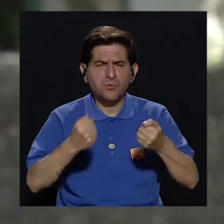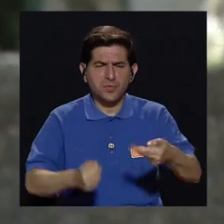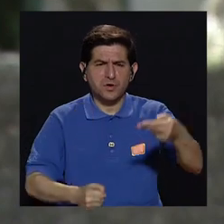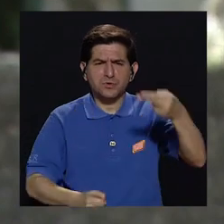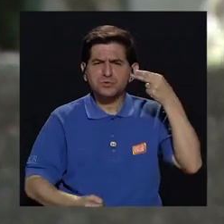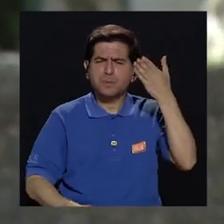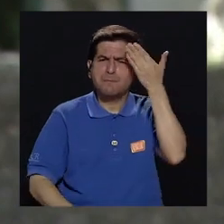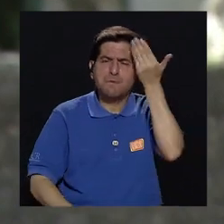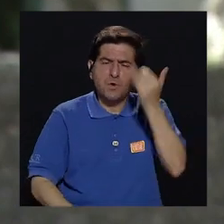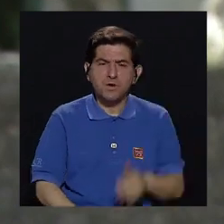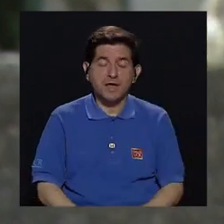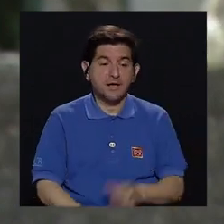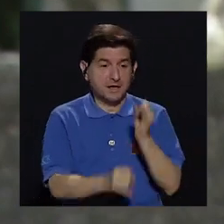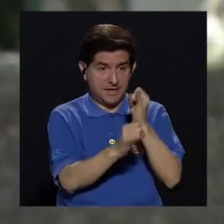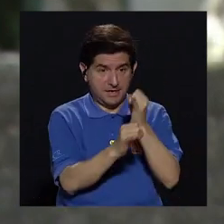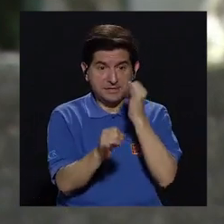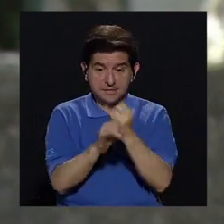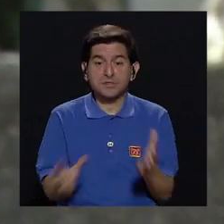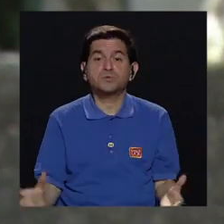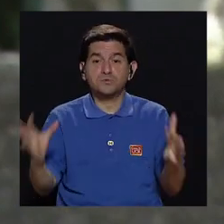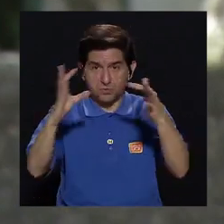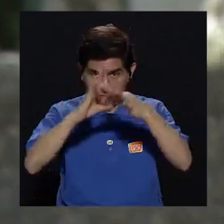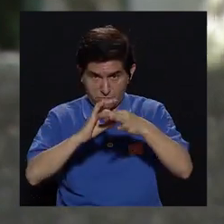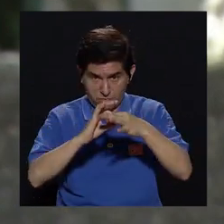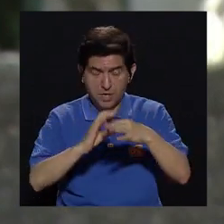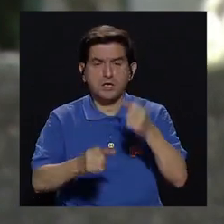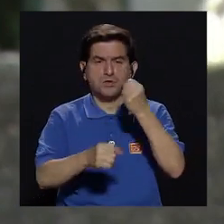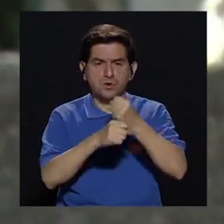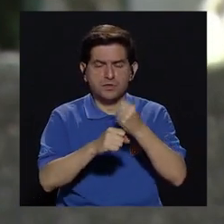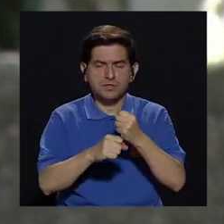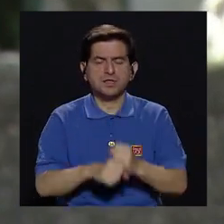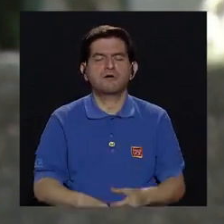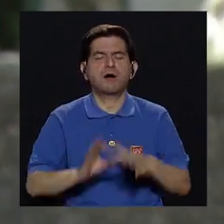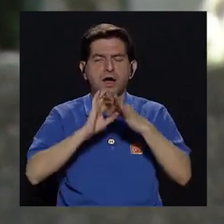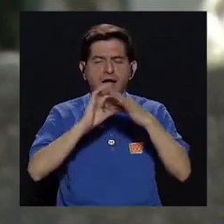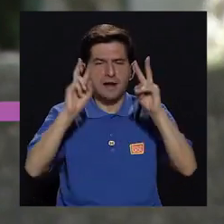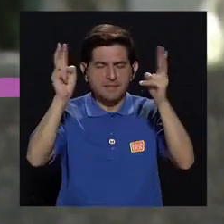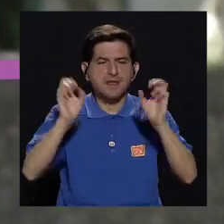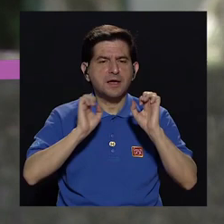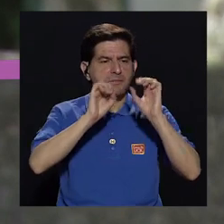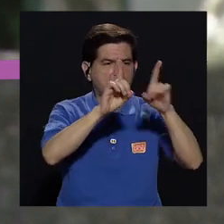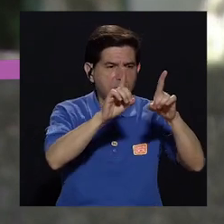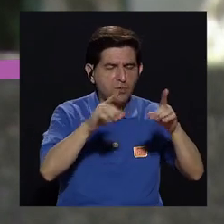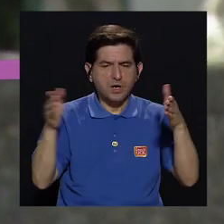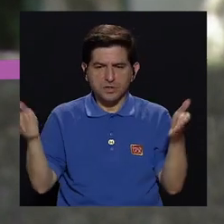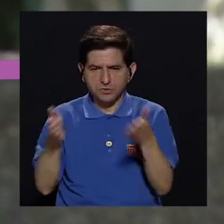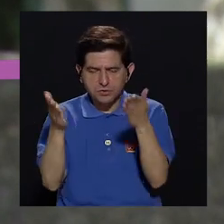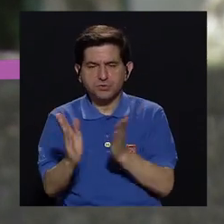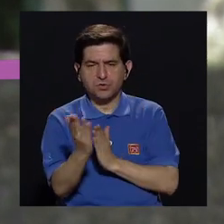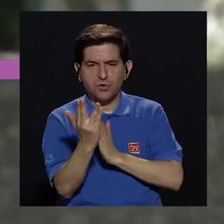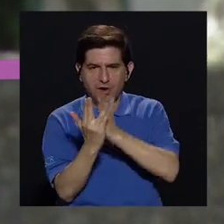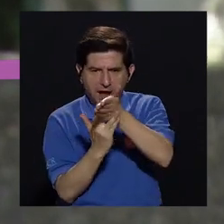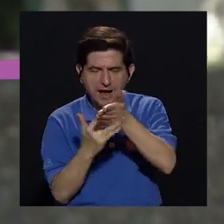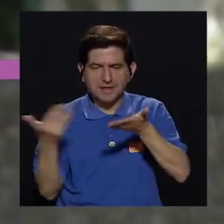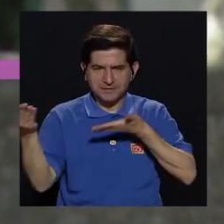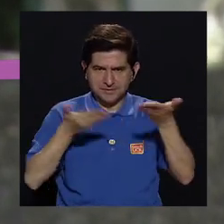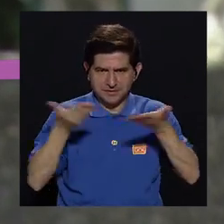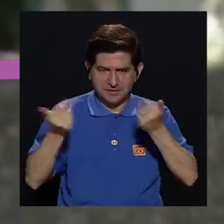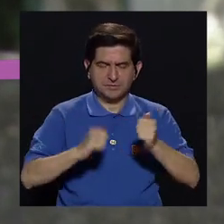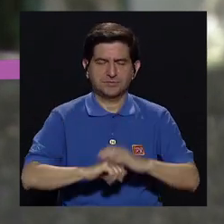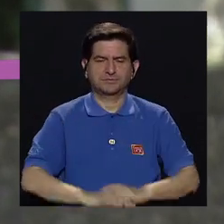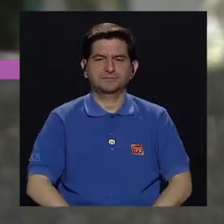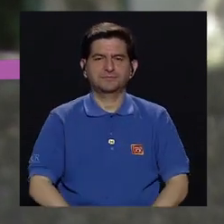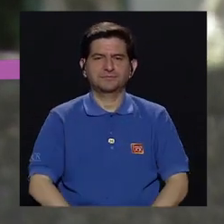porque históricamente las instituciones se han unido y han trabajado juntos temas de educación, de promoción, de acceso a servicios y